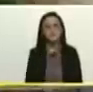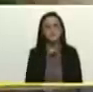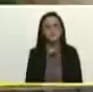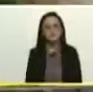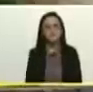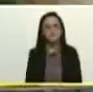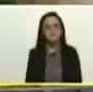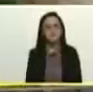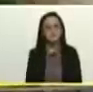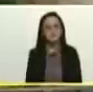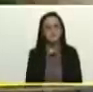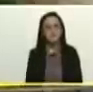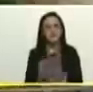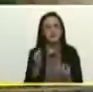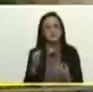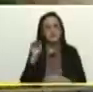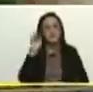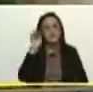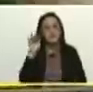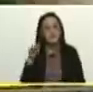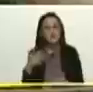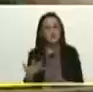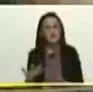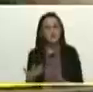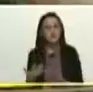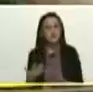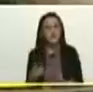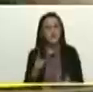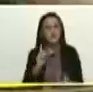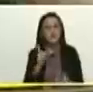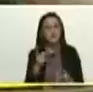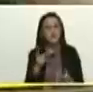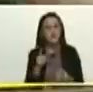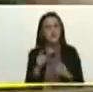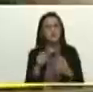Y para transitar hacia allá hay que ir tejiendo,